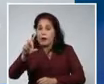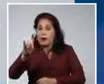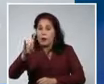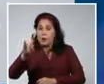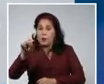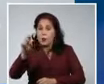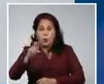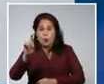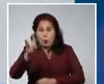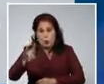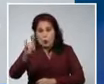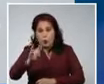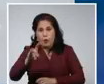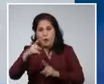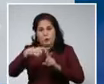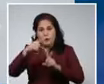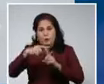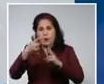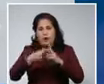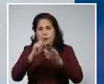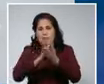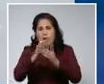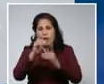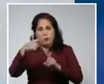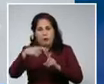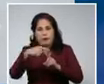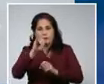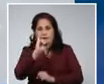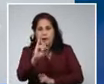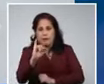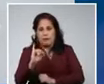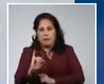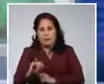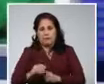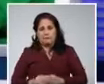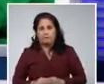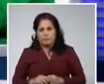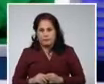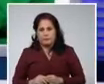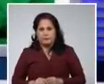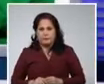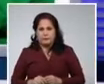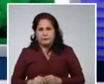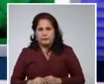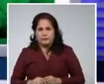Las Tunas y Matanzas con 6 casos cada uno. El